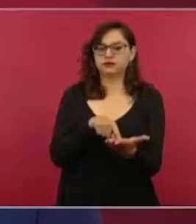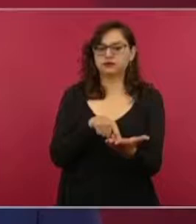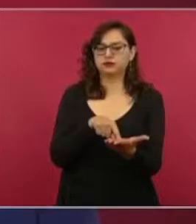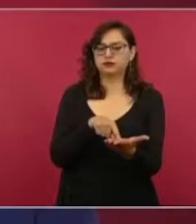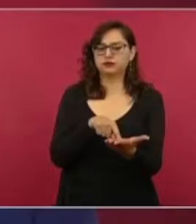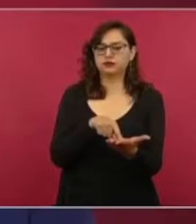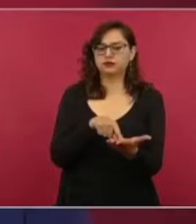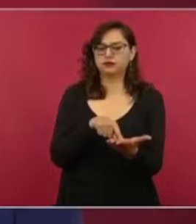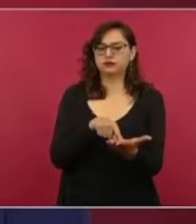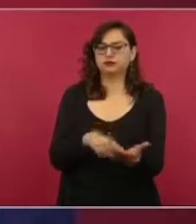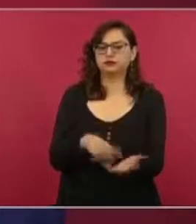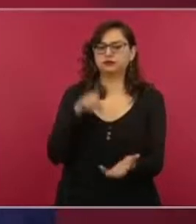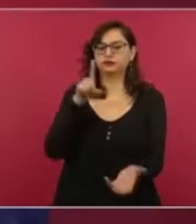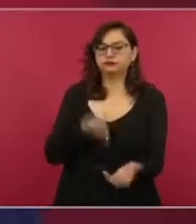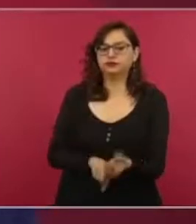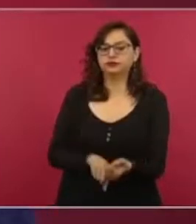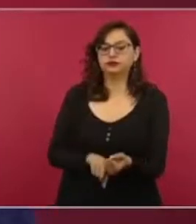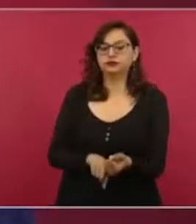que las